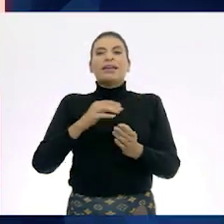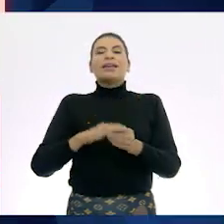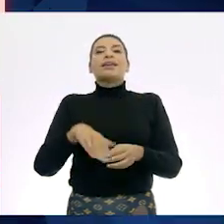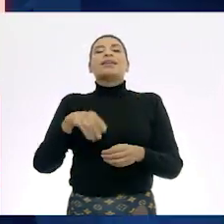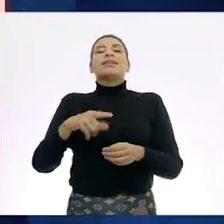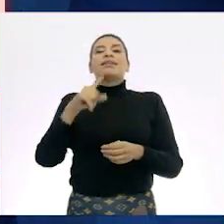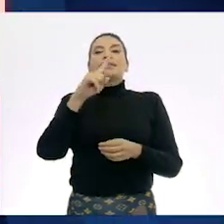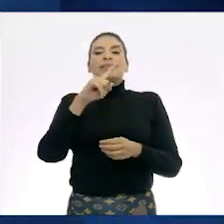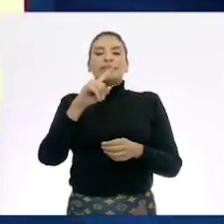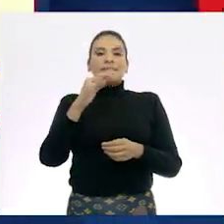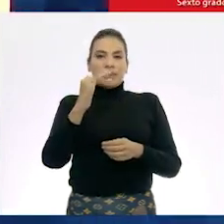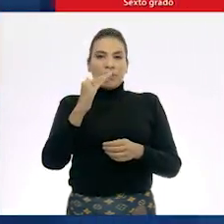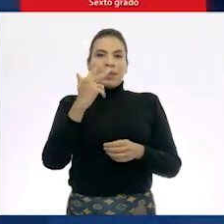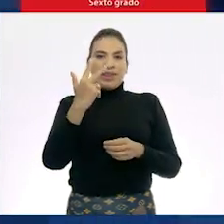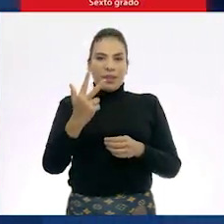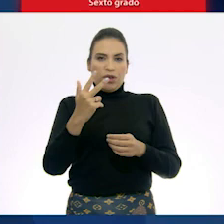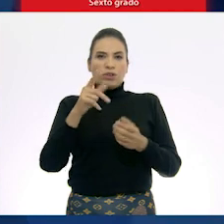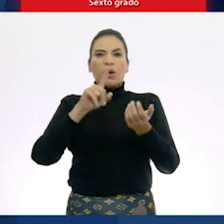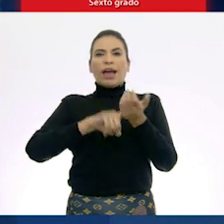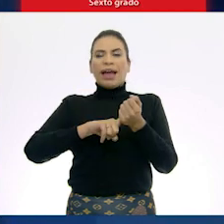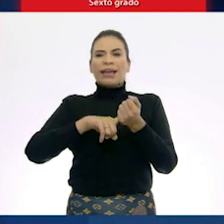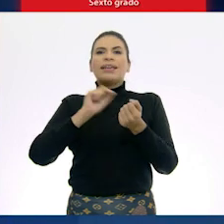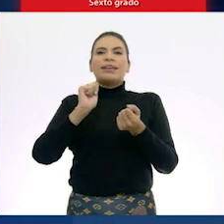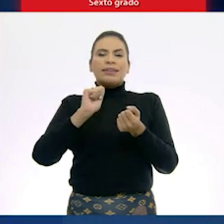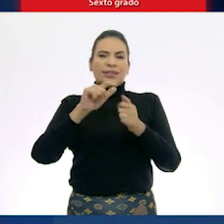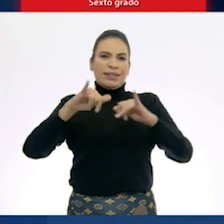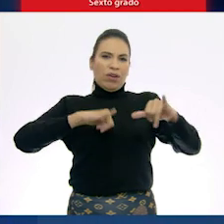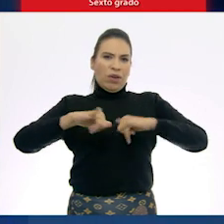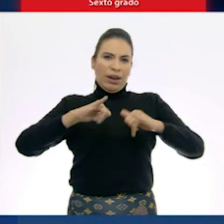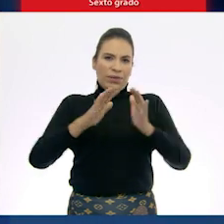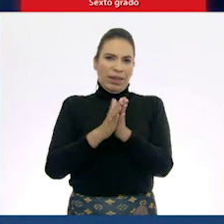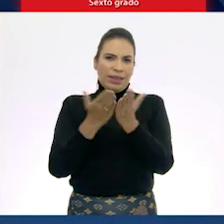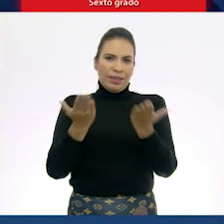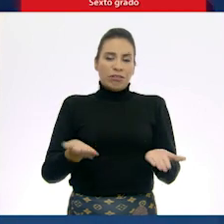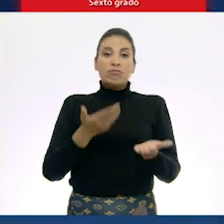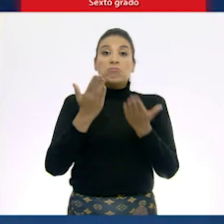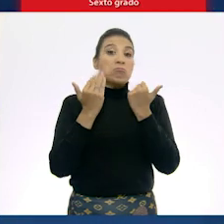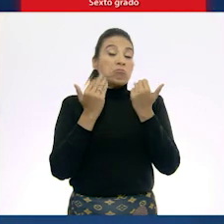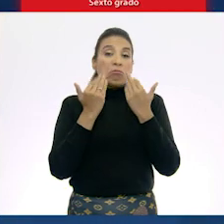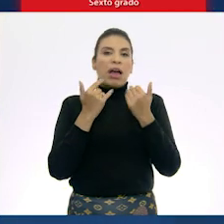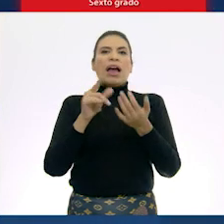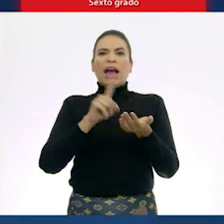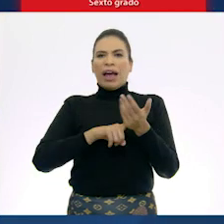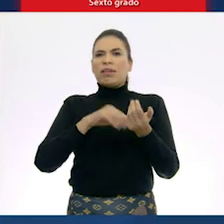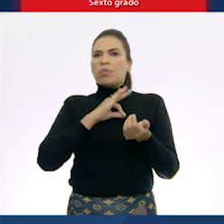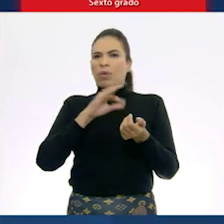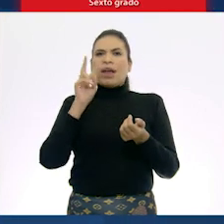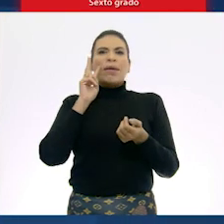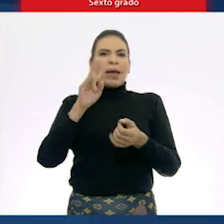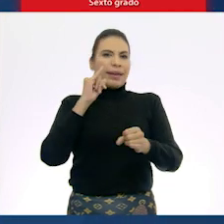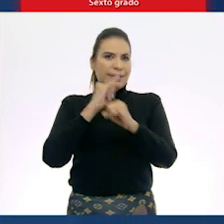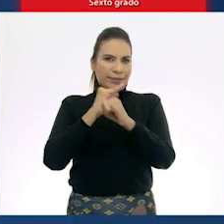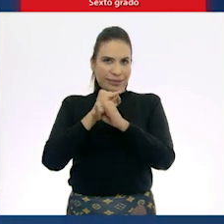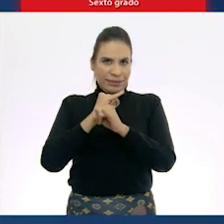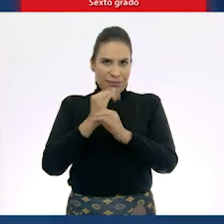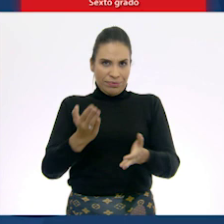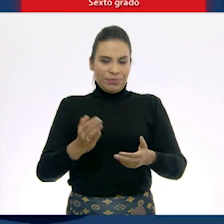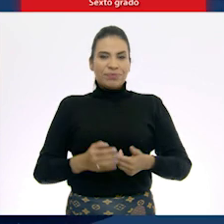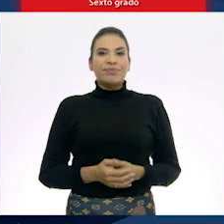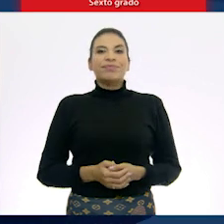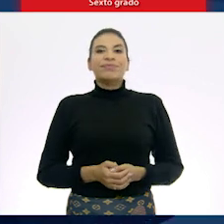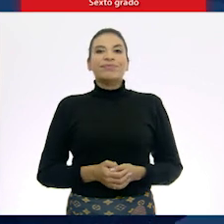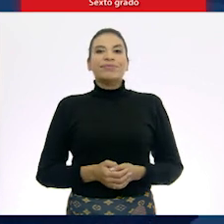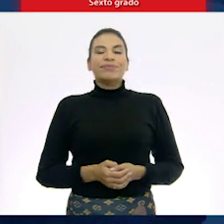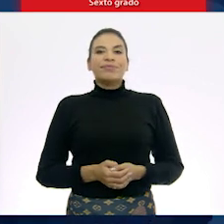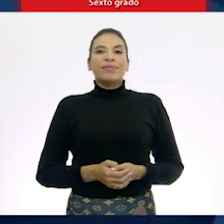58, en su libro de geografía. Recuerden que si no lo tienen, lo pueden consultar por internet. Muy